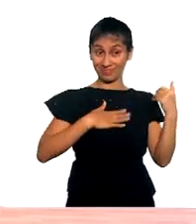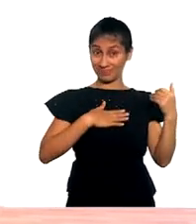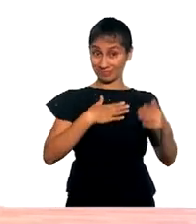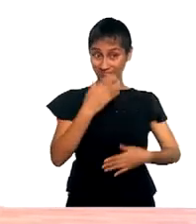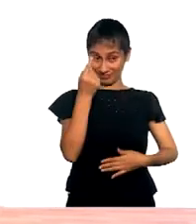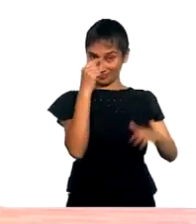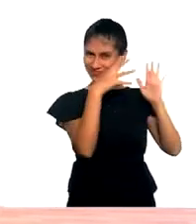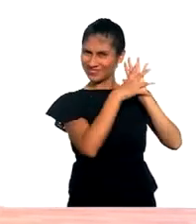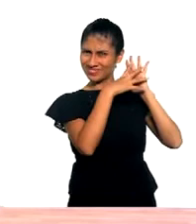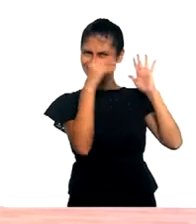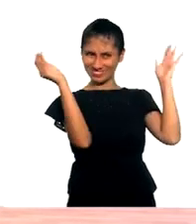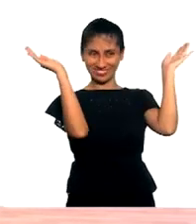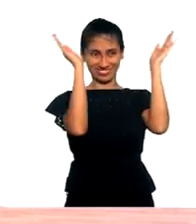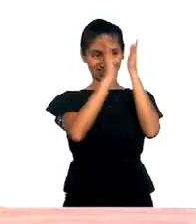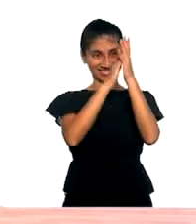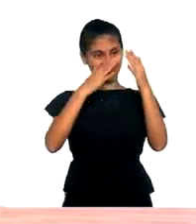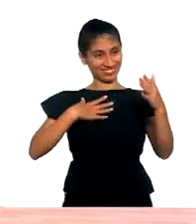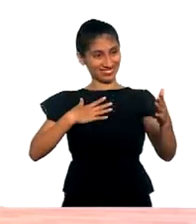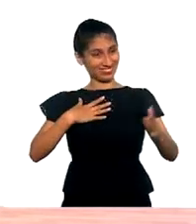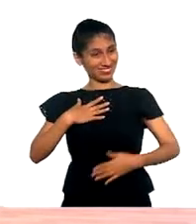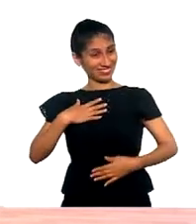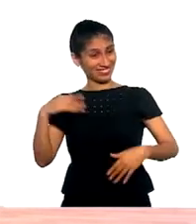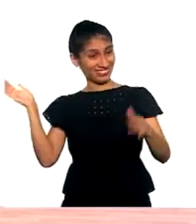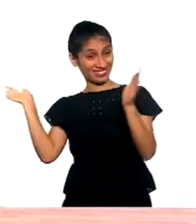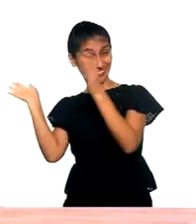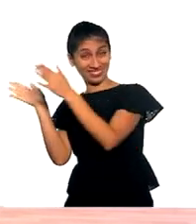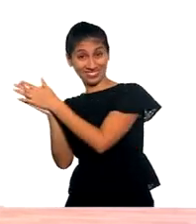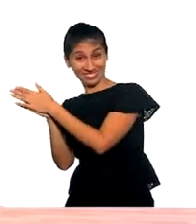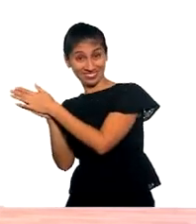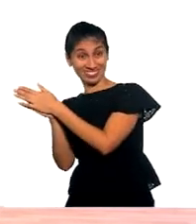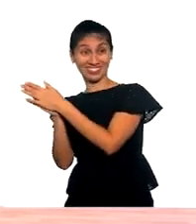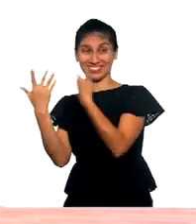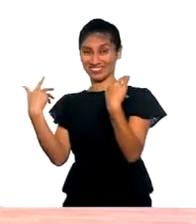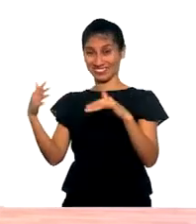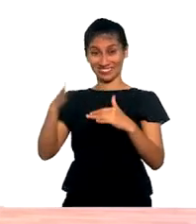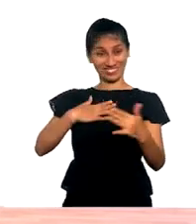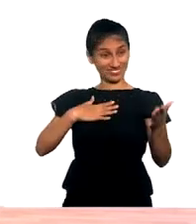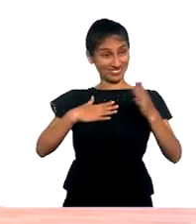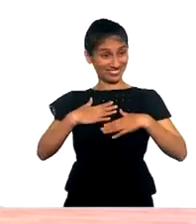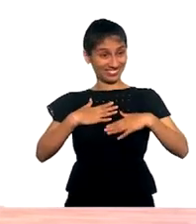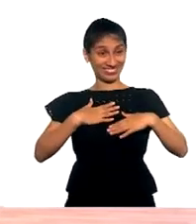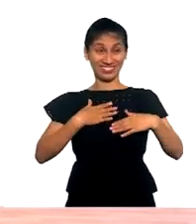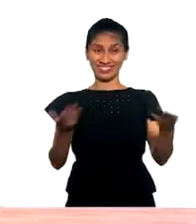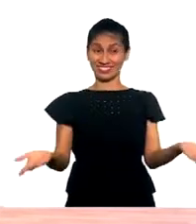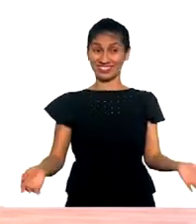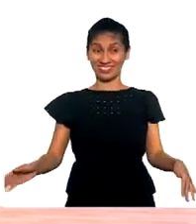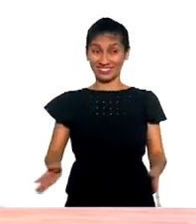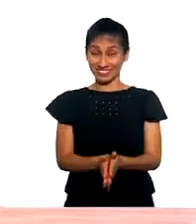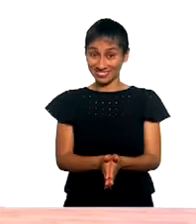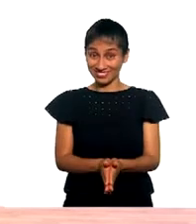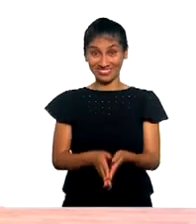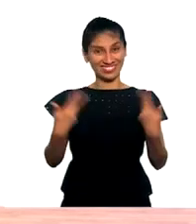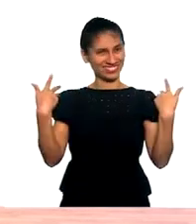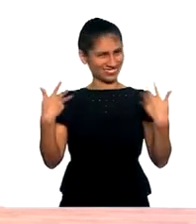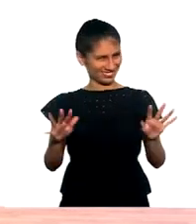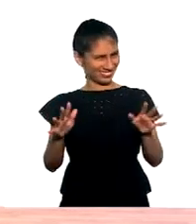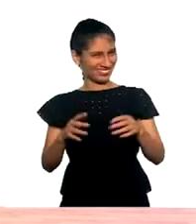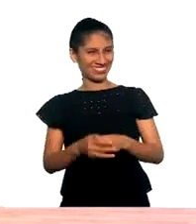arriba los mismos tres golpes cruzados y por último